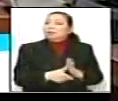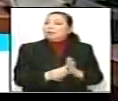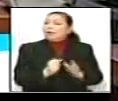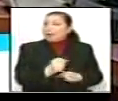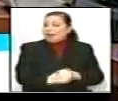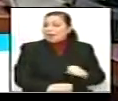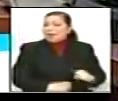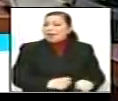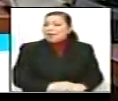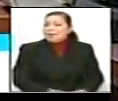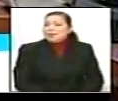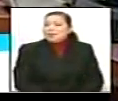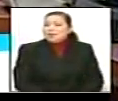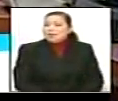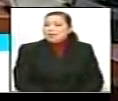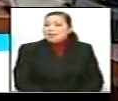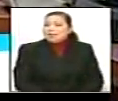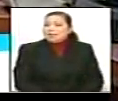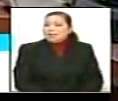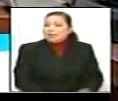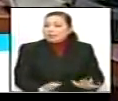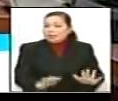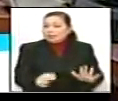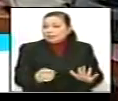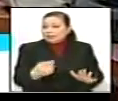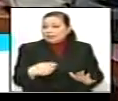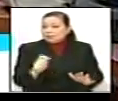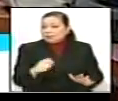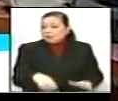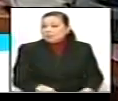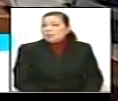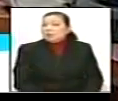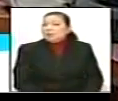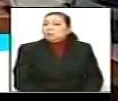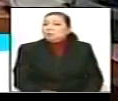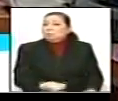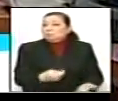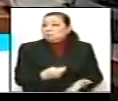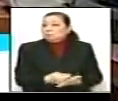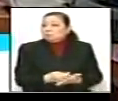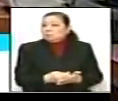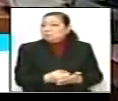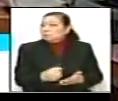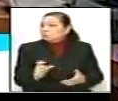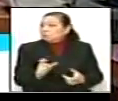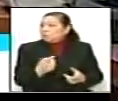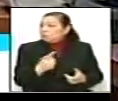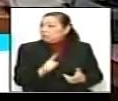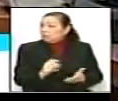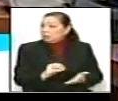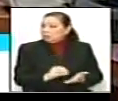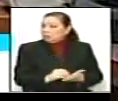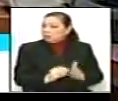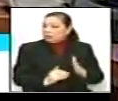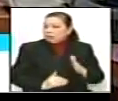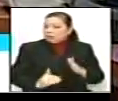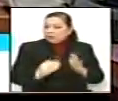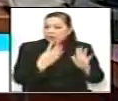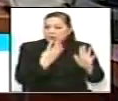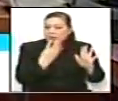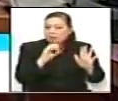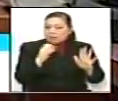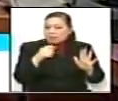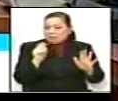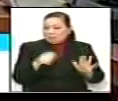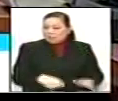tantos años? Tengo la cifra que es 16% y que se le ha pagado a la supervisora por encima del